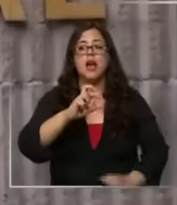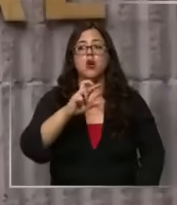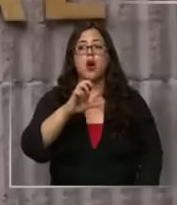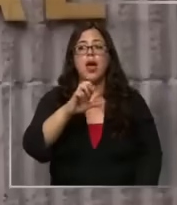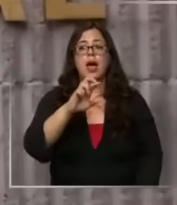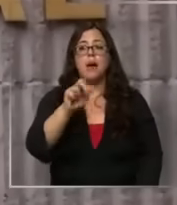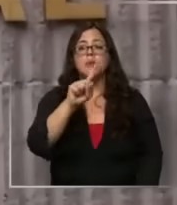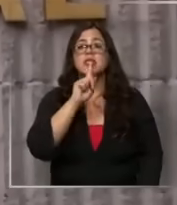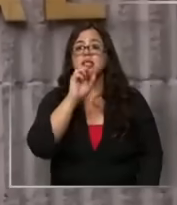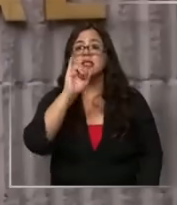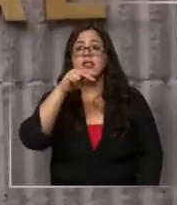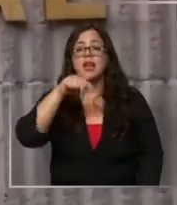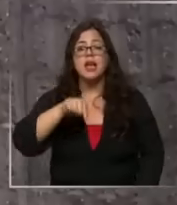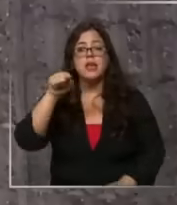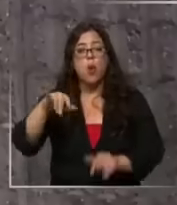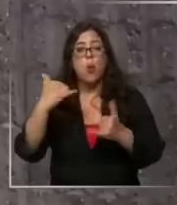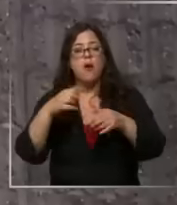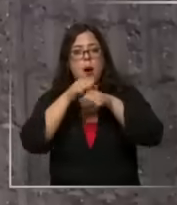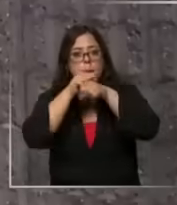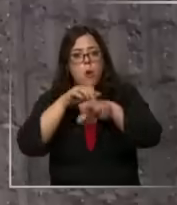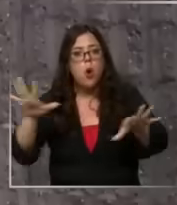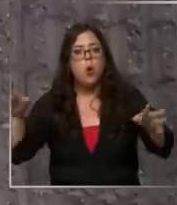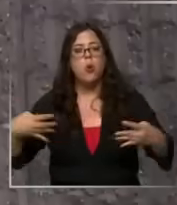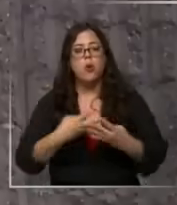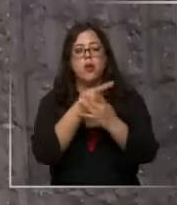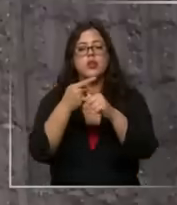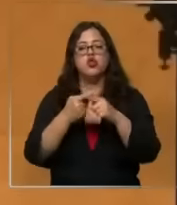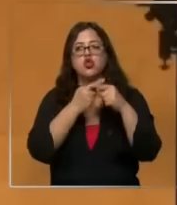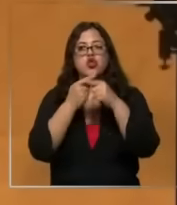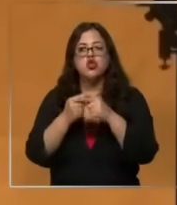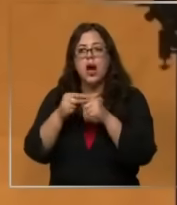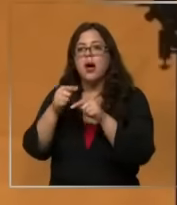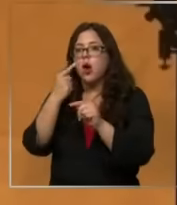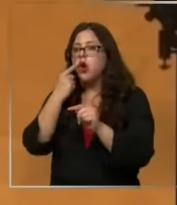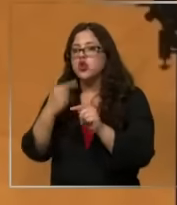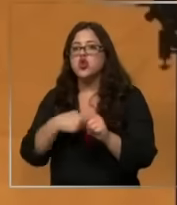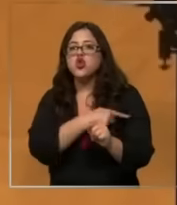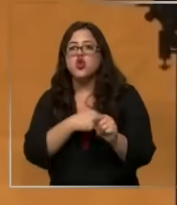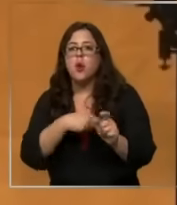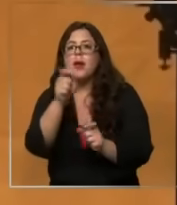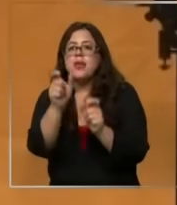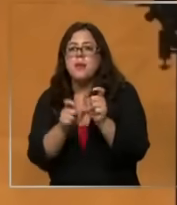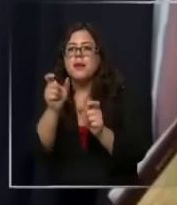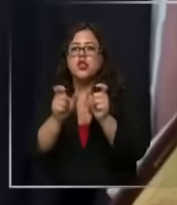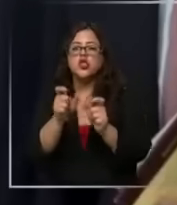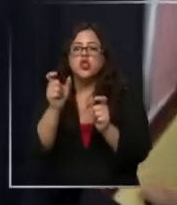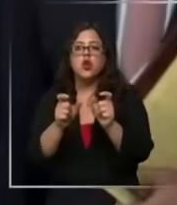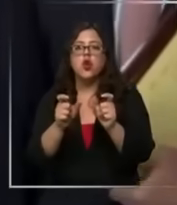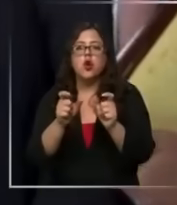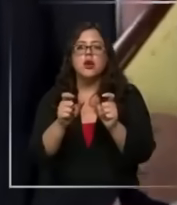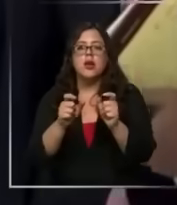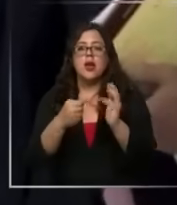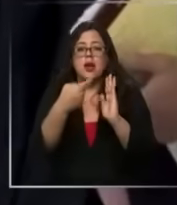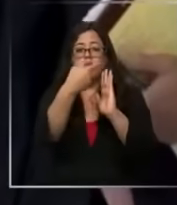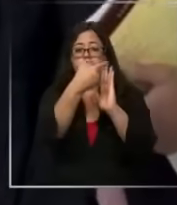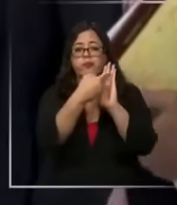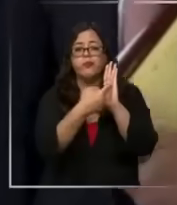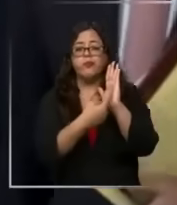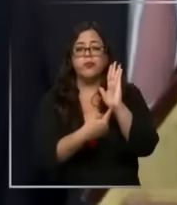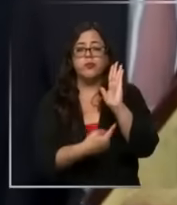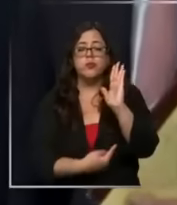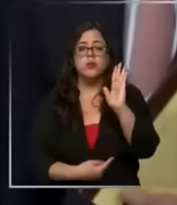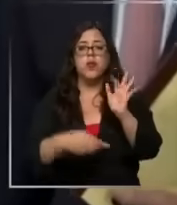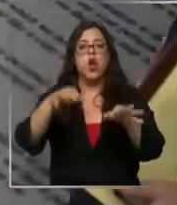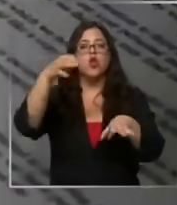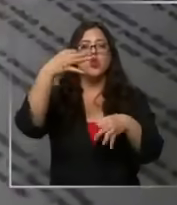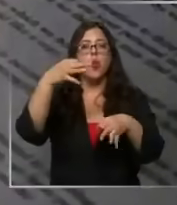alocución que este jueves volvió a viralizarse en redes sociales luego de conocerse los nombres de varias personalidades mencionadas en